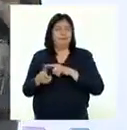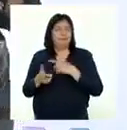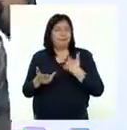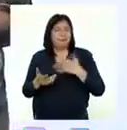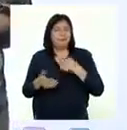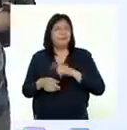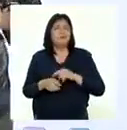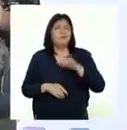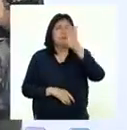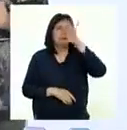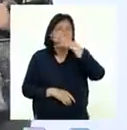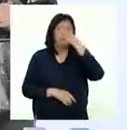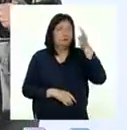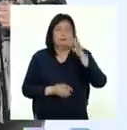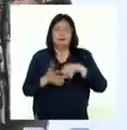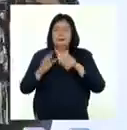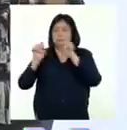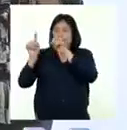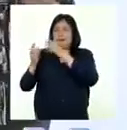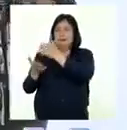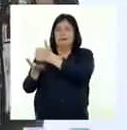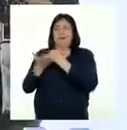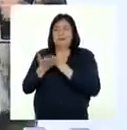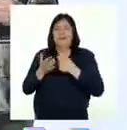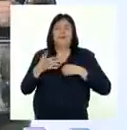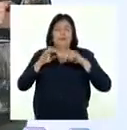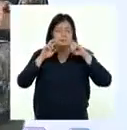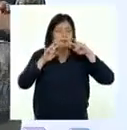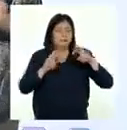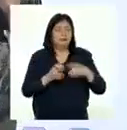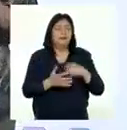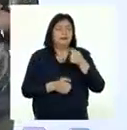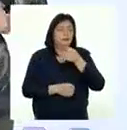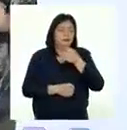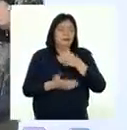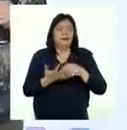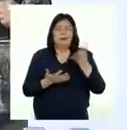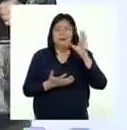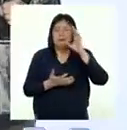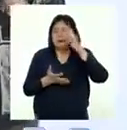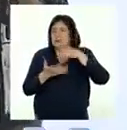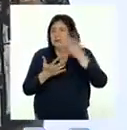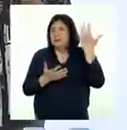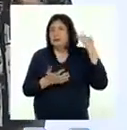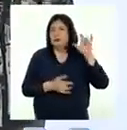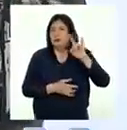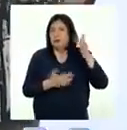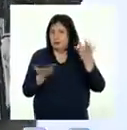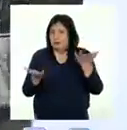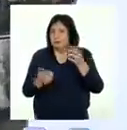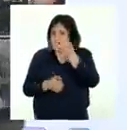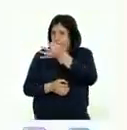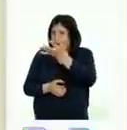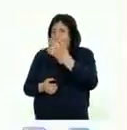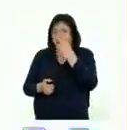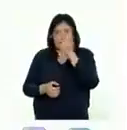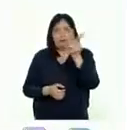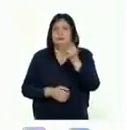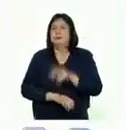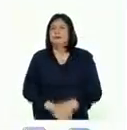momento de utilizar el cuadro con las preguntas que nos ayudan a investigar y que hemos utilizado en actividades anteriores, ¿verdad?